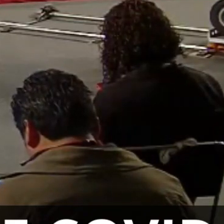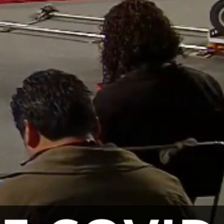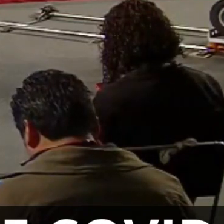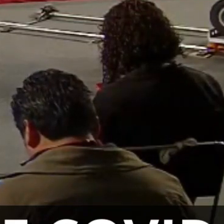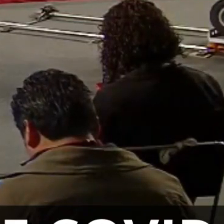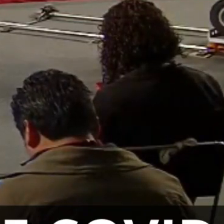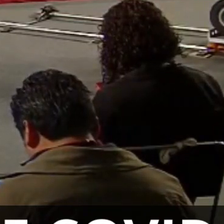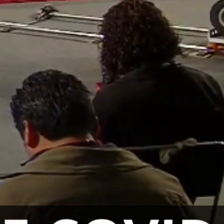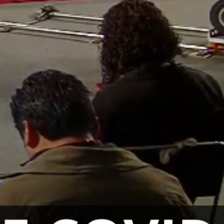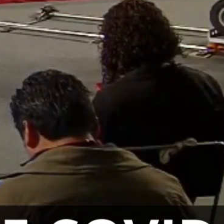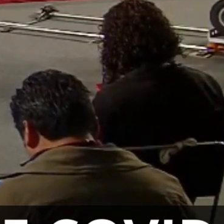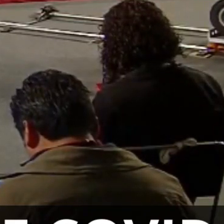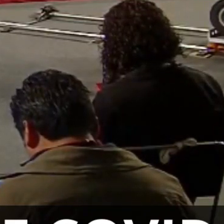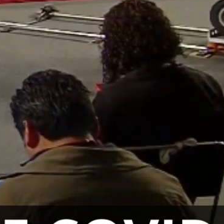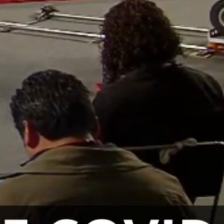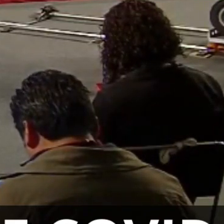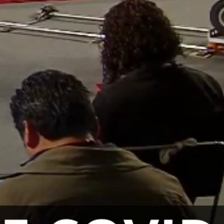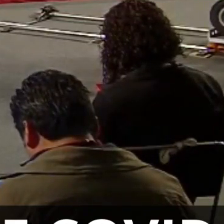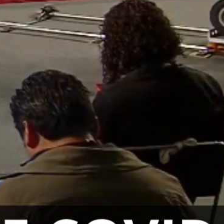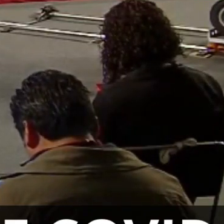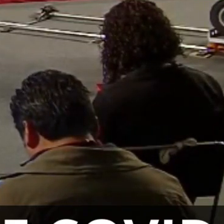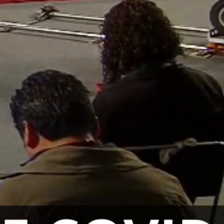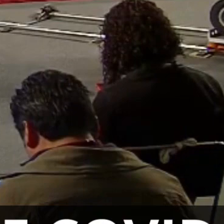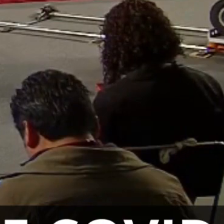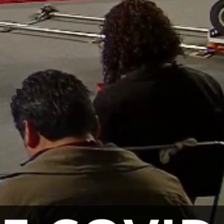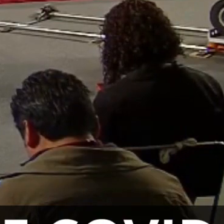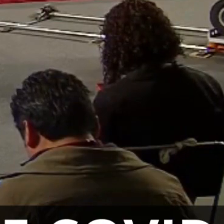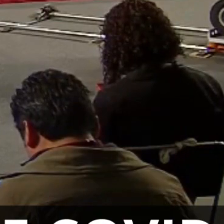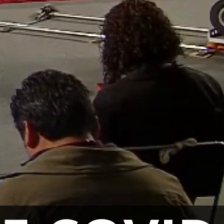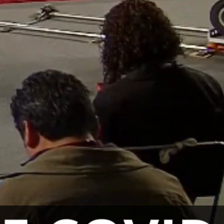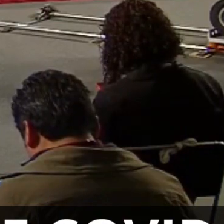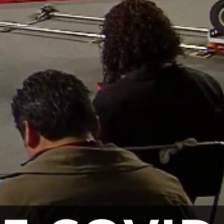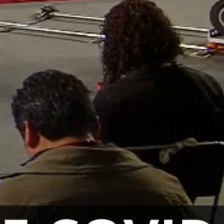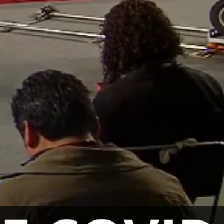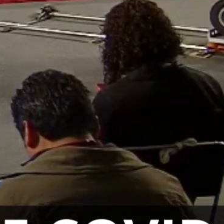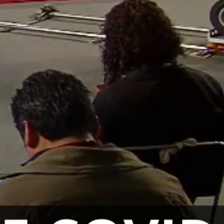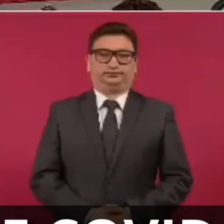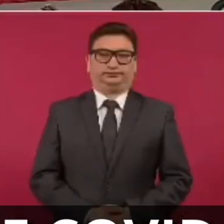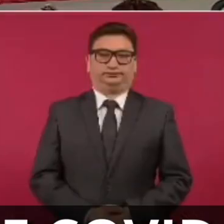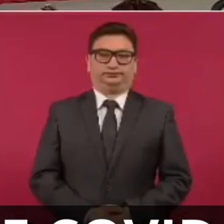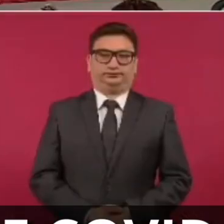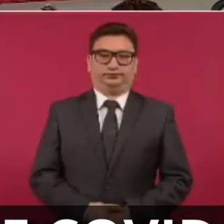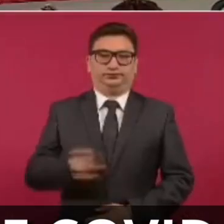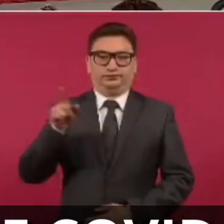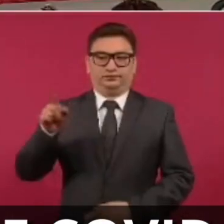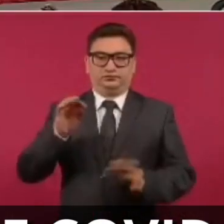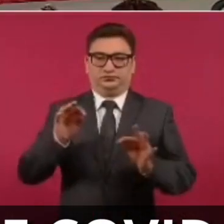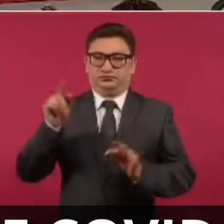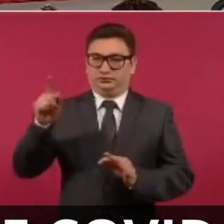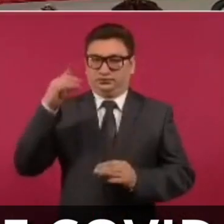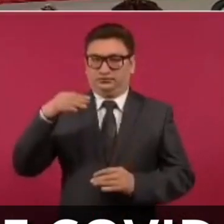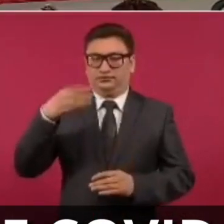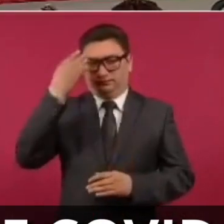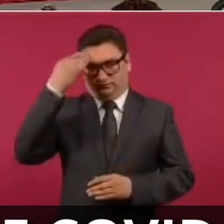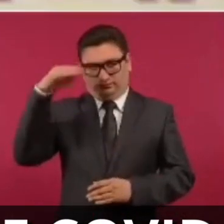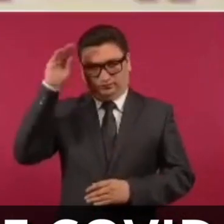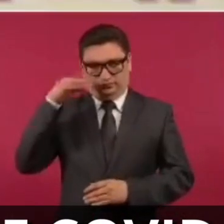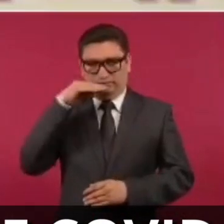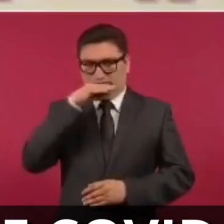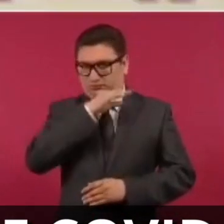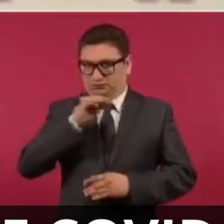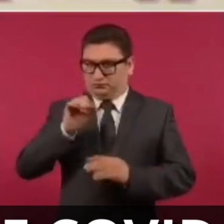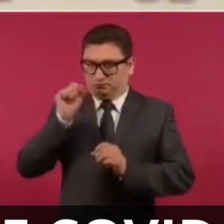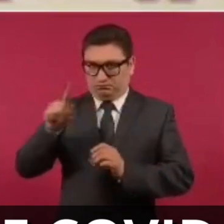sido adoptada en todo el mundo. Es un gran acierto de la medicina y la salud pública cubanas. Hicimos la